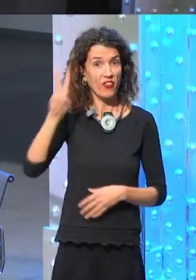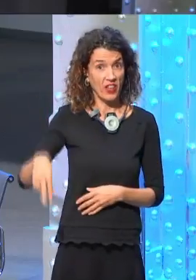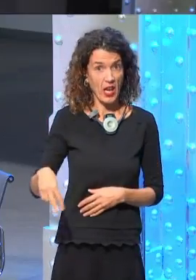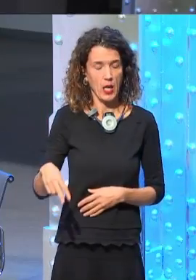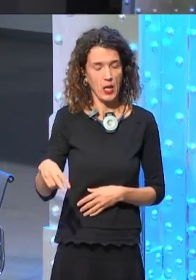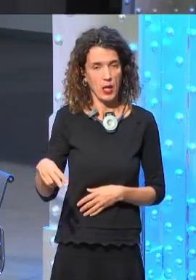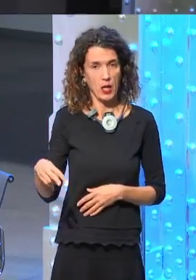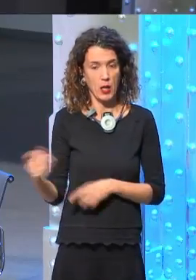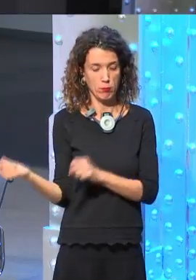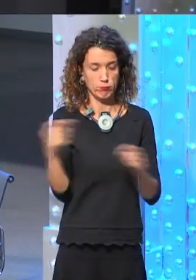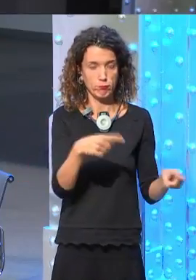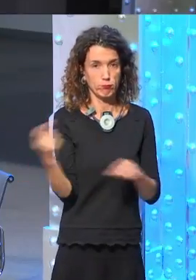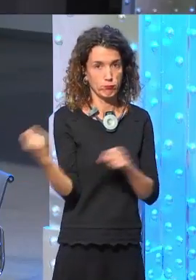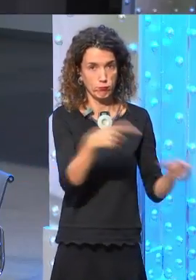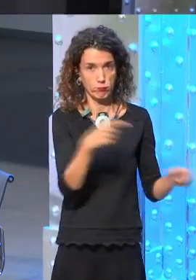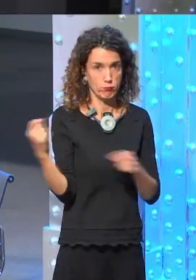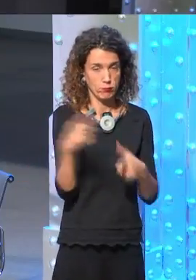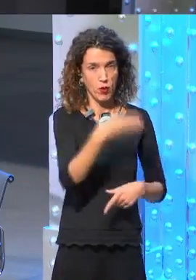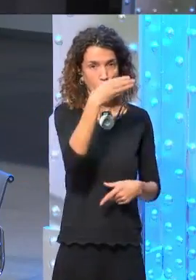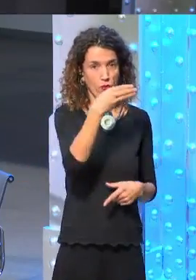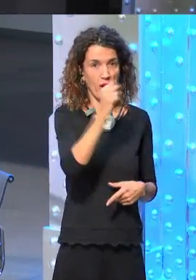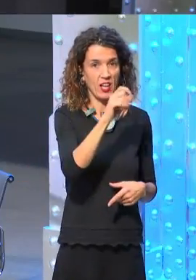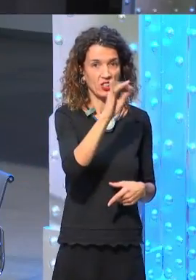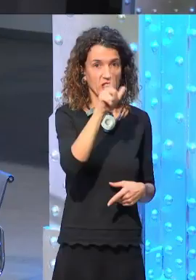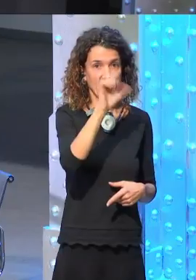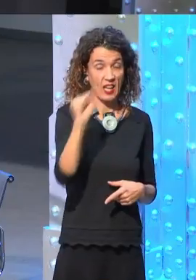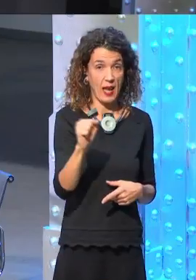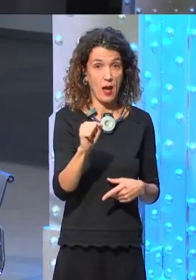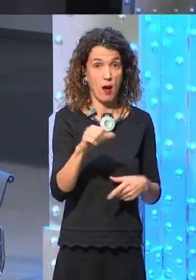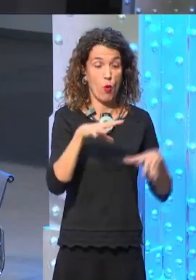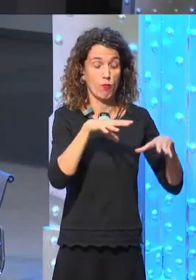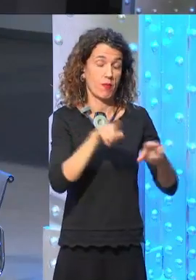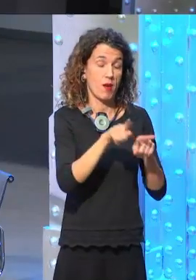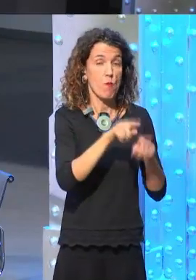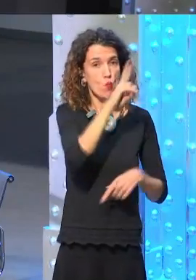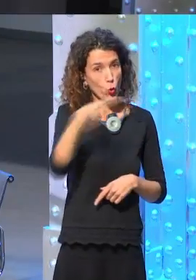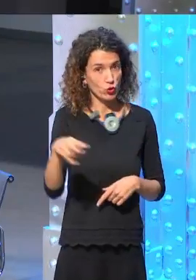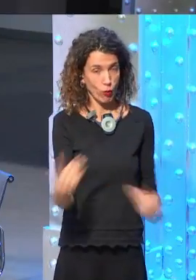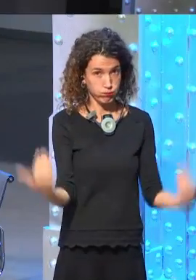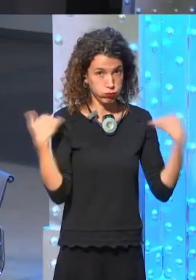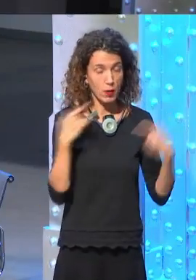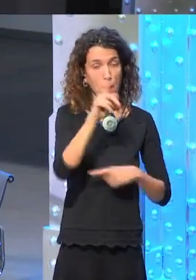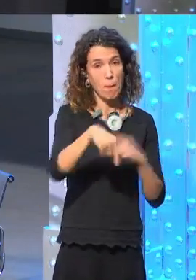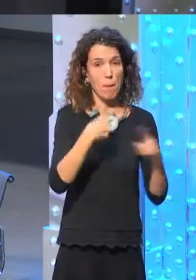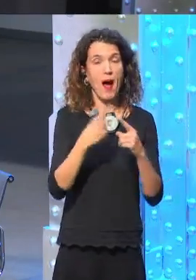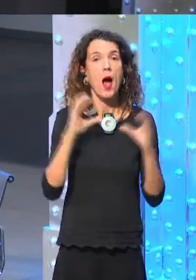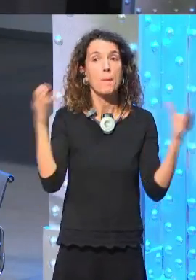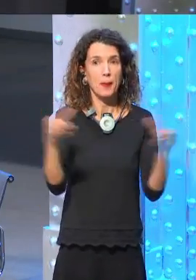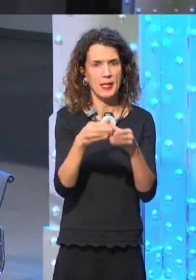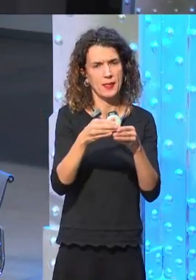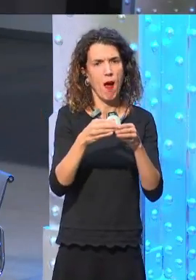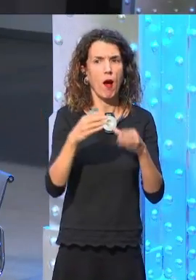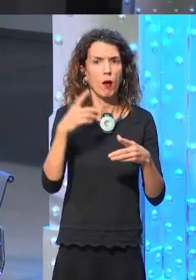se traslada periódicamente a Basilea para ocuparse de un museo mítico y de una compañía también mítica entre los arquitectos,